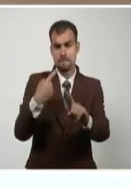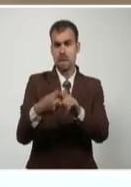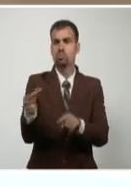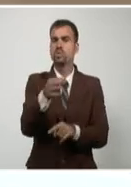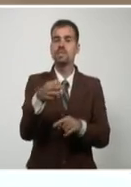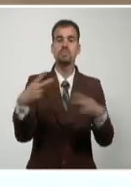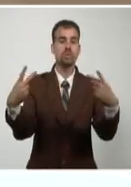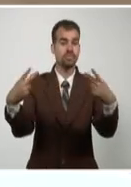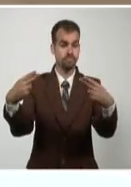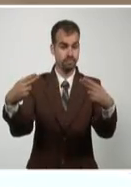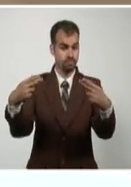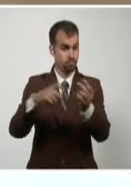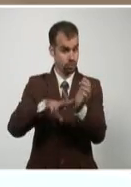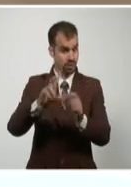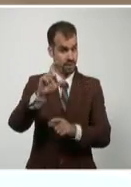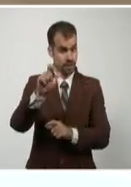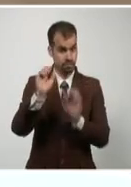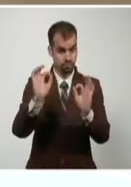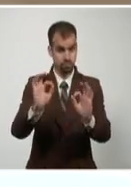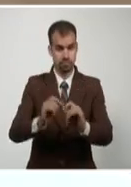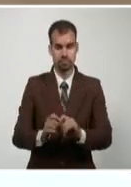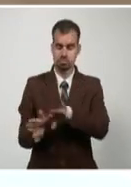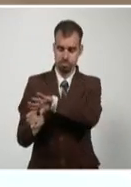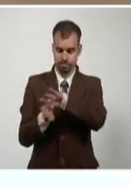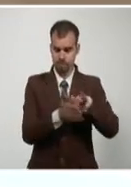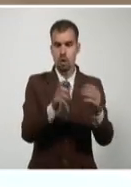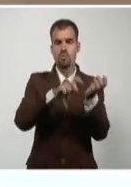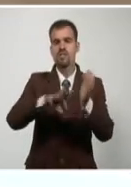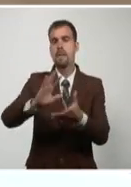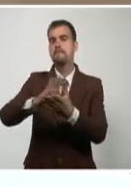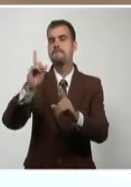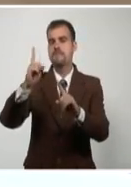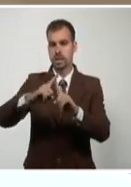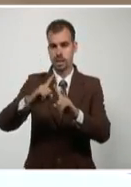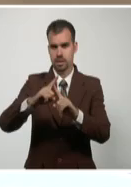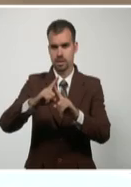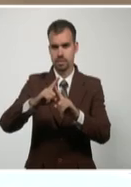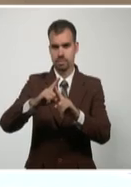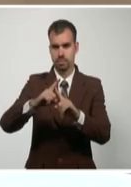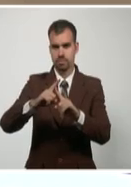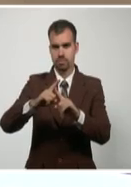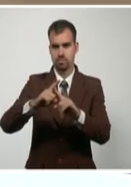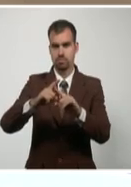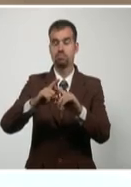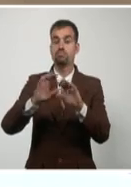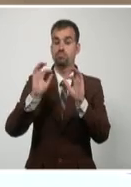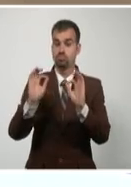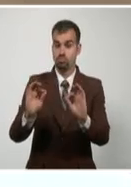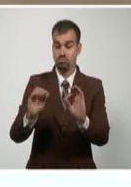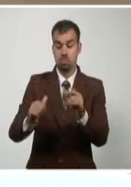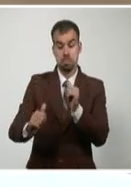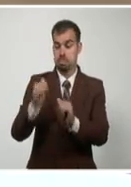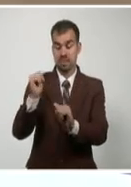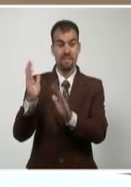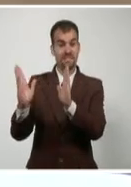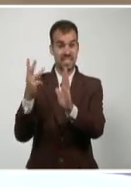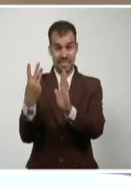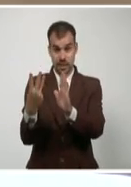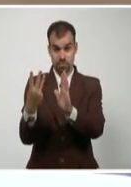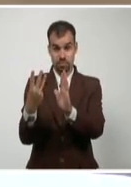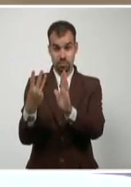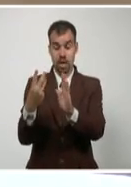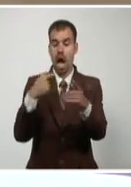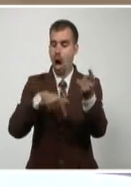que desde el día 4 pasó a la fase 3 de la etapa de recuperación, se propone que pase a la fase número